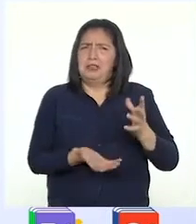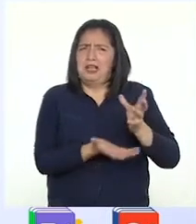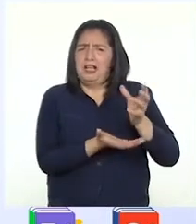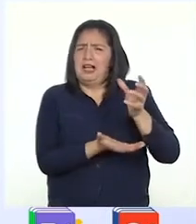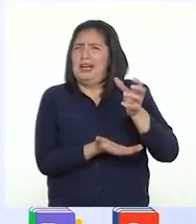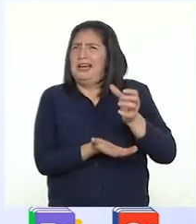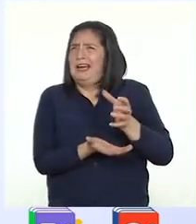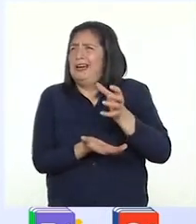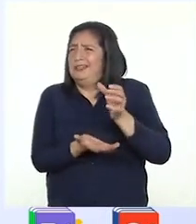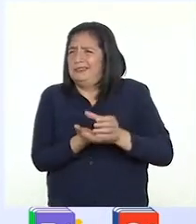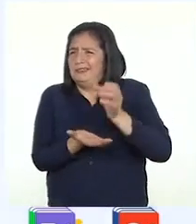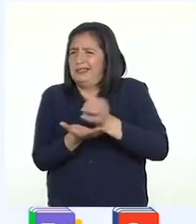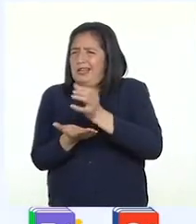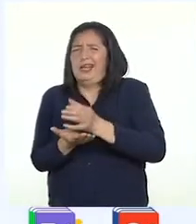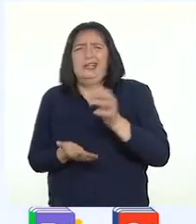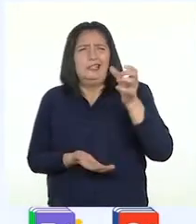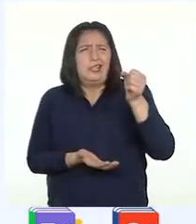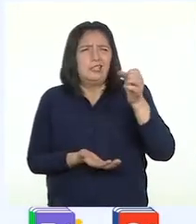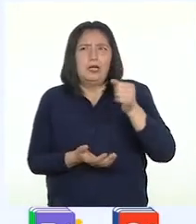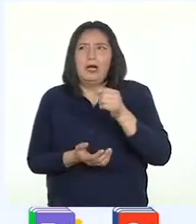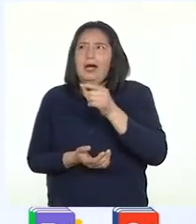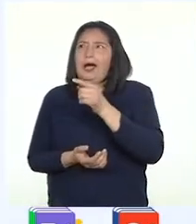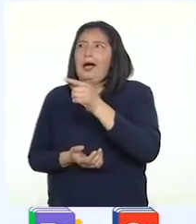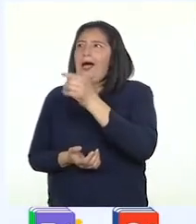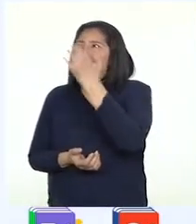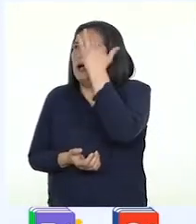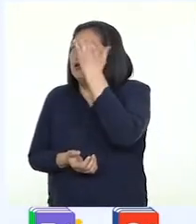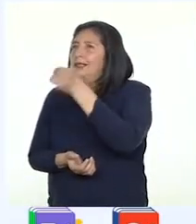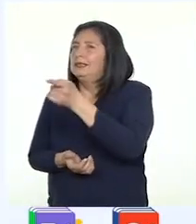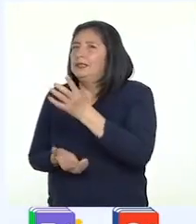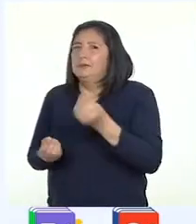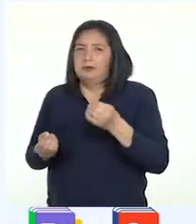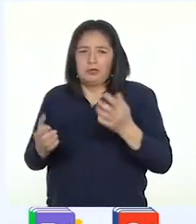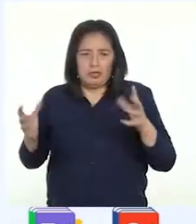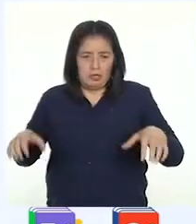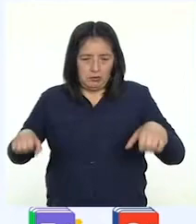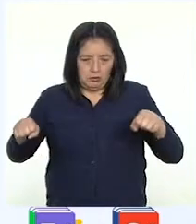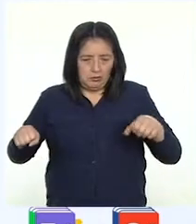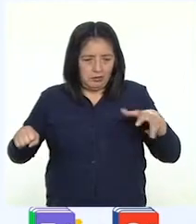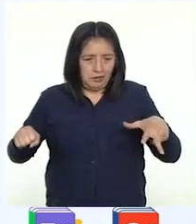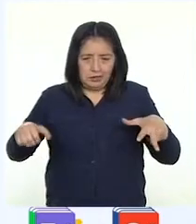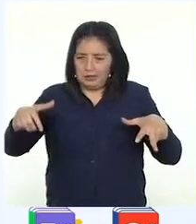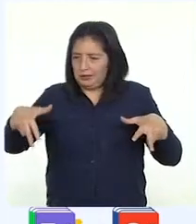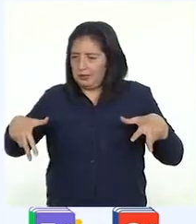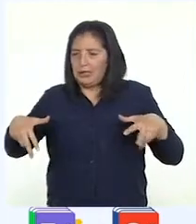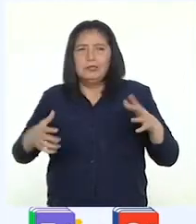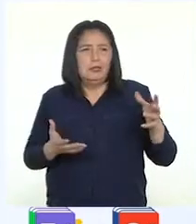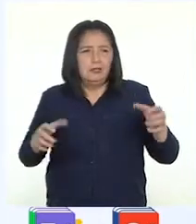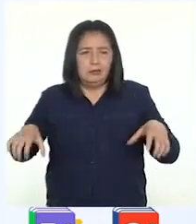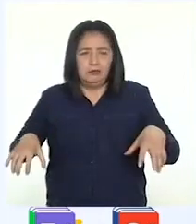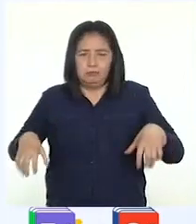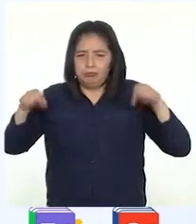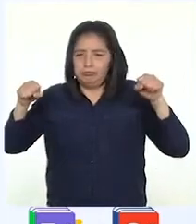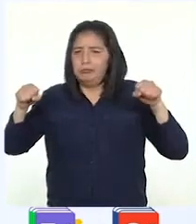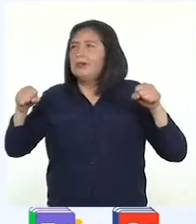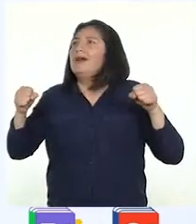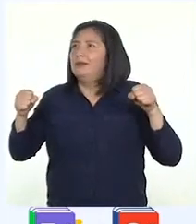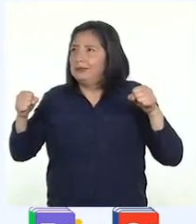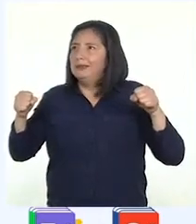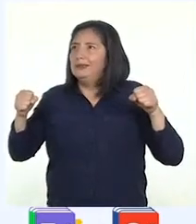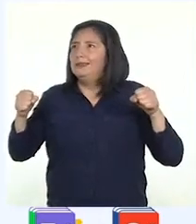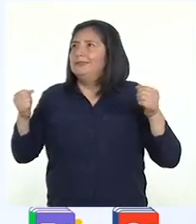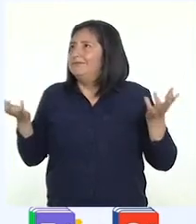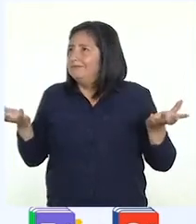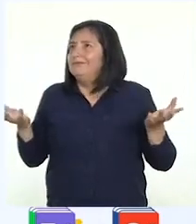con los tarros de leche? Ya sé, porque como en ambas bolsas había 3 tarros de leche, si sacaban las 3 de